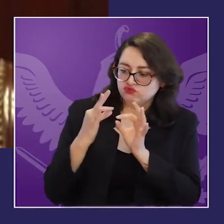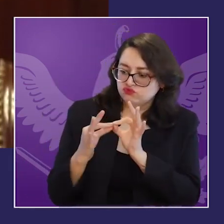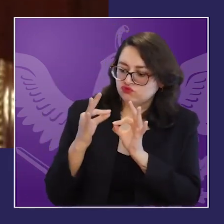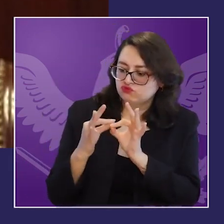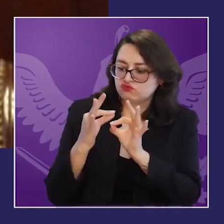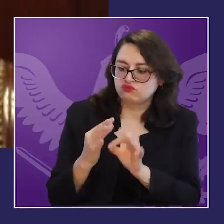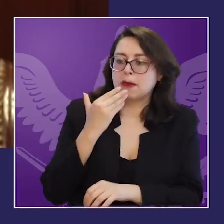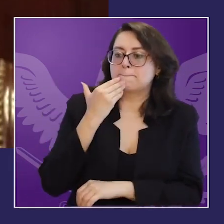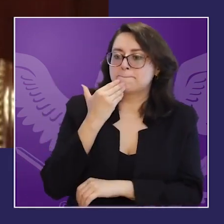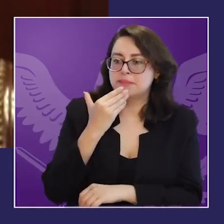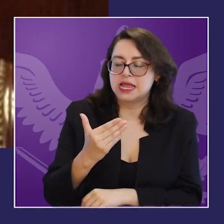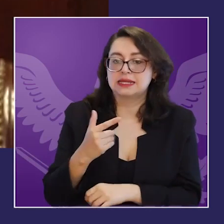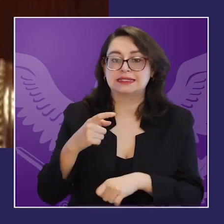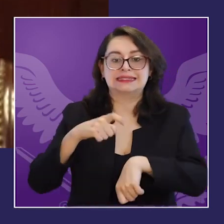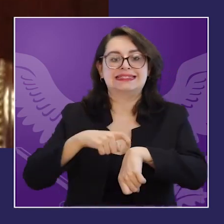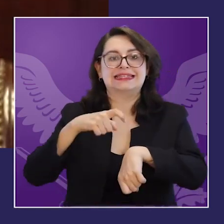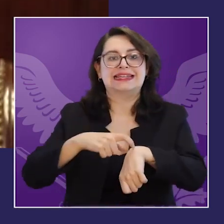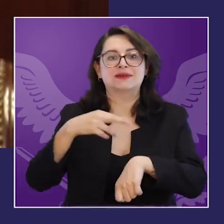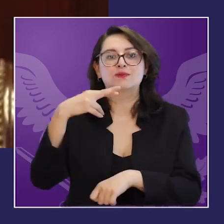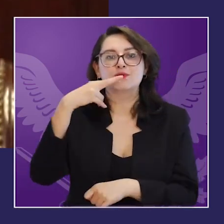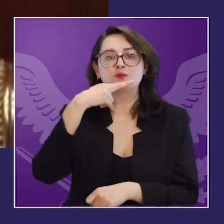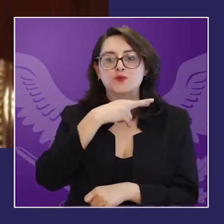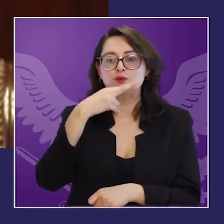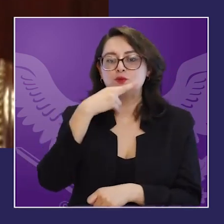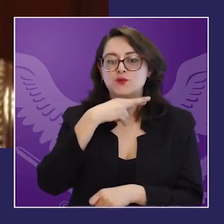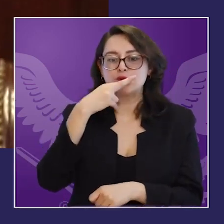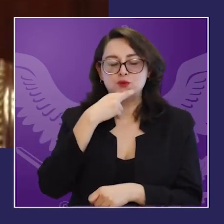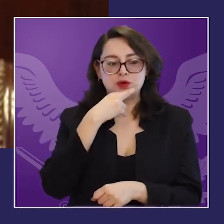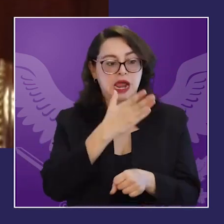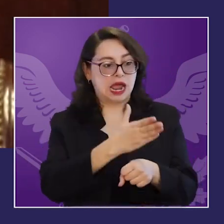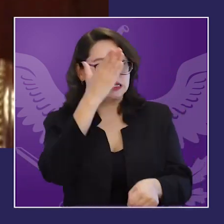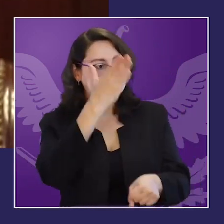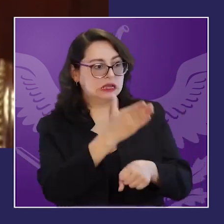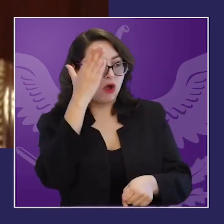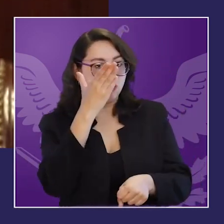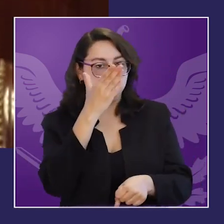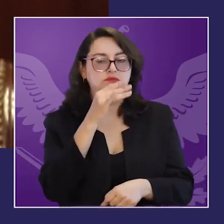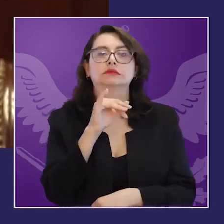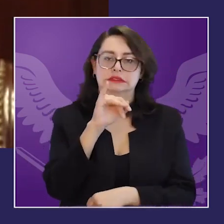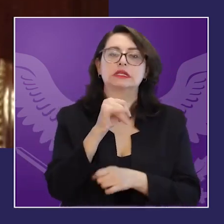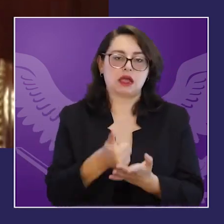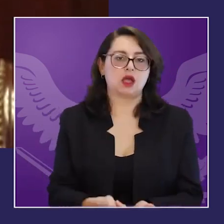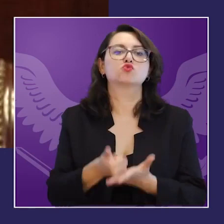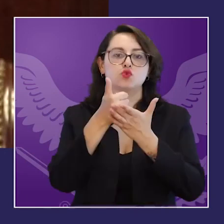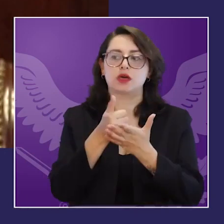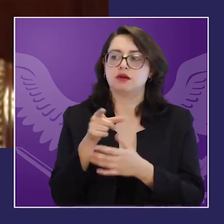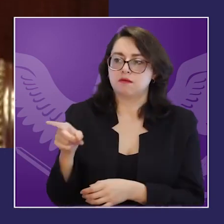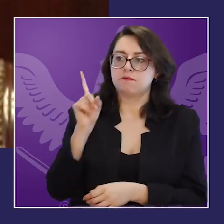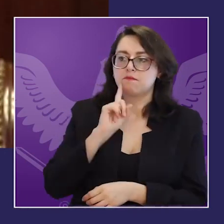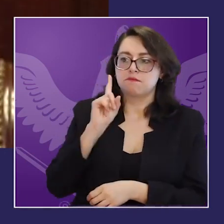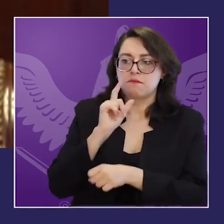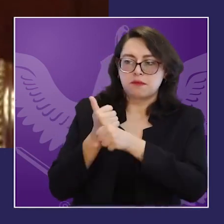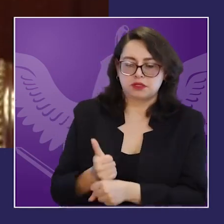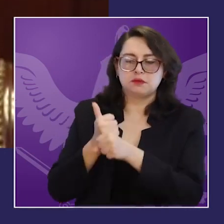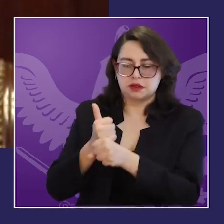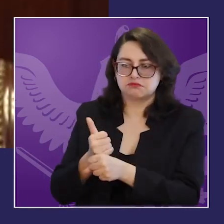justicia establece, es reparador, ¿sí? Eso es lo primero. Esta mañana hablábamos de eso. Pero ¿qué